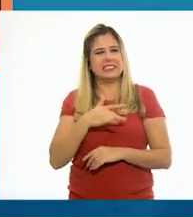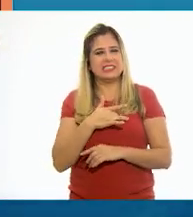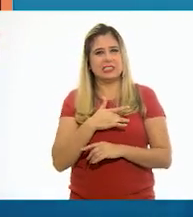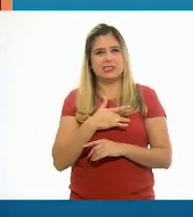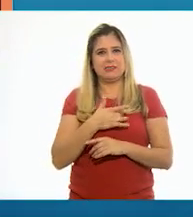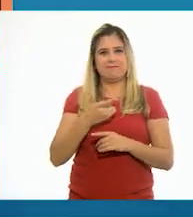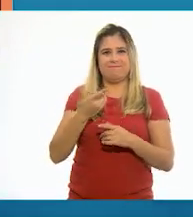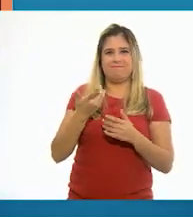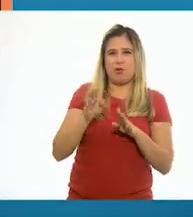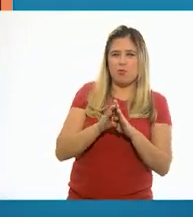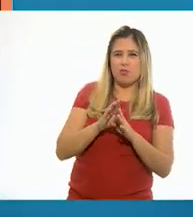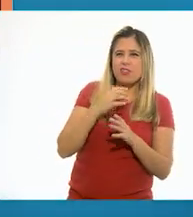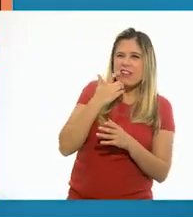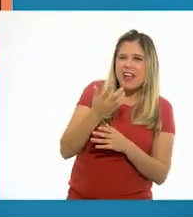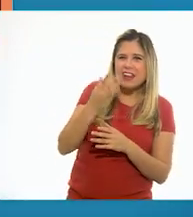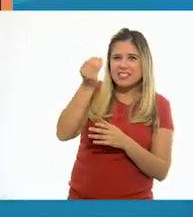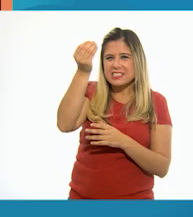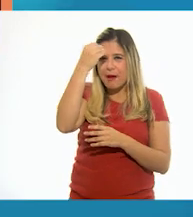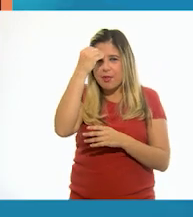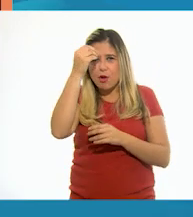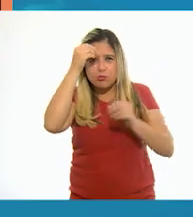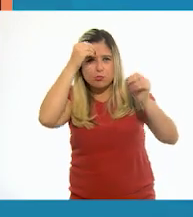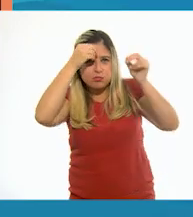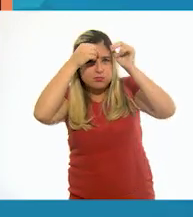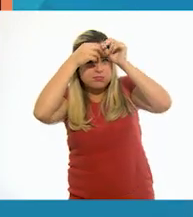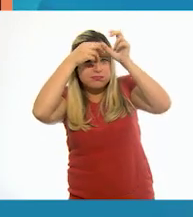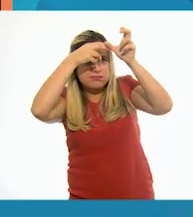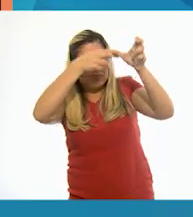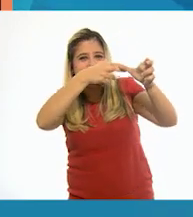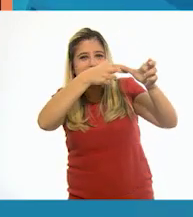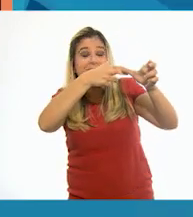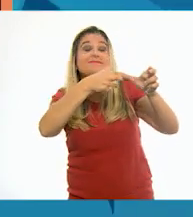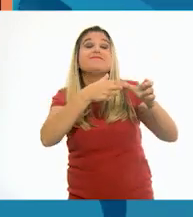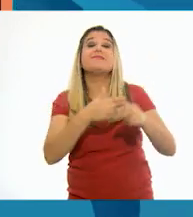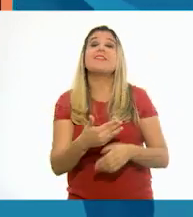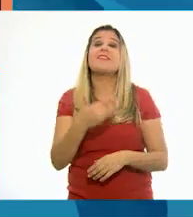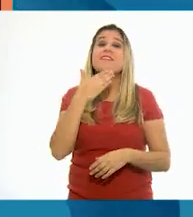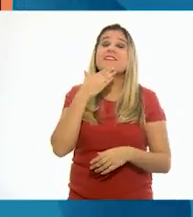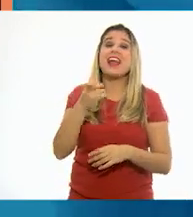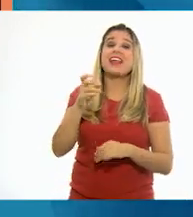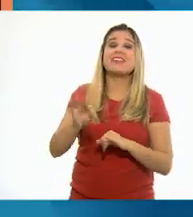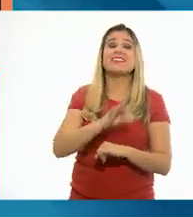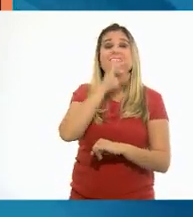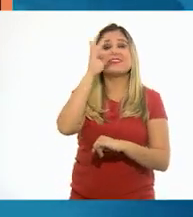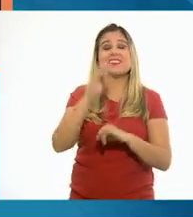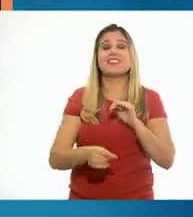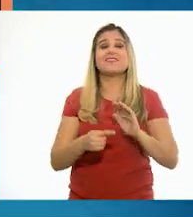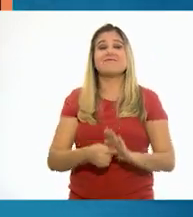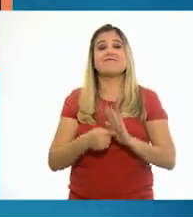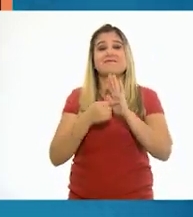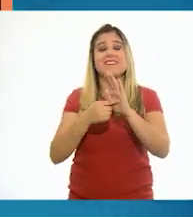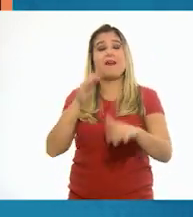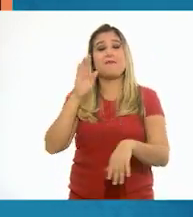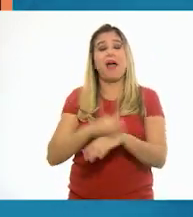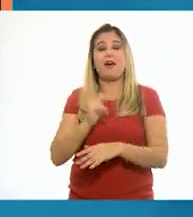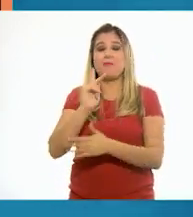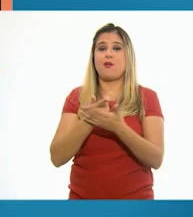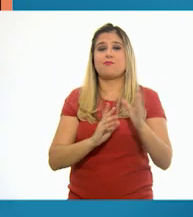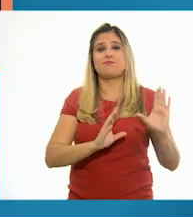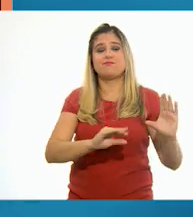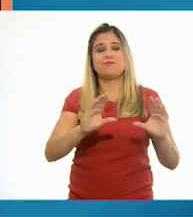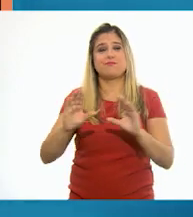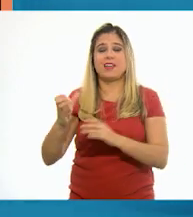malicia y la agudeza de la sabiduría popular. ¡Muy bien! Llegamos al final de una emisión más de su programa,